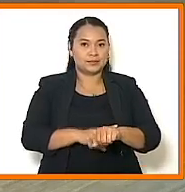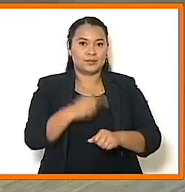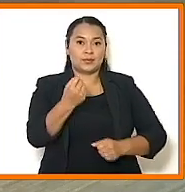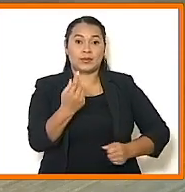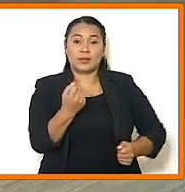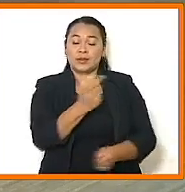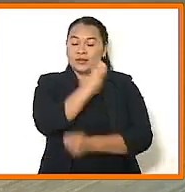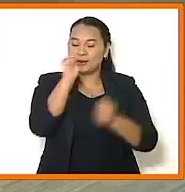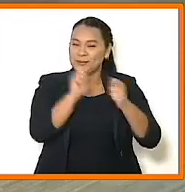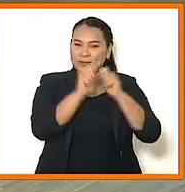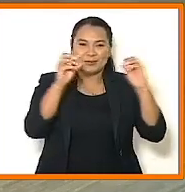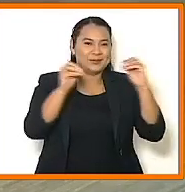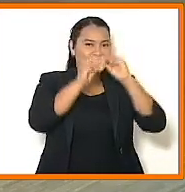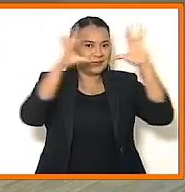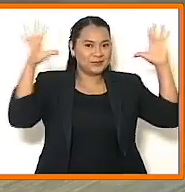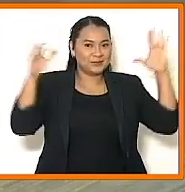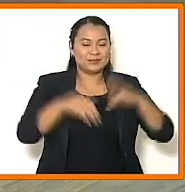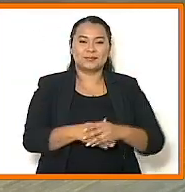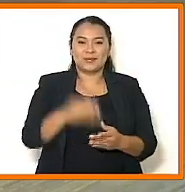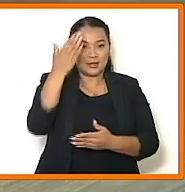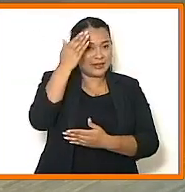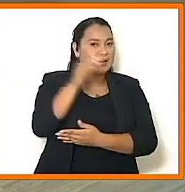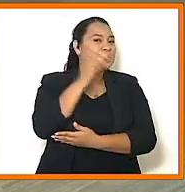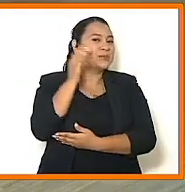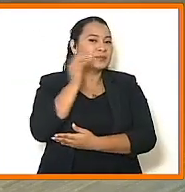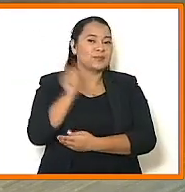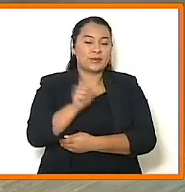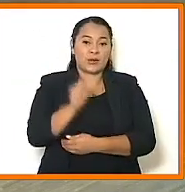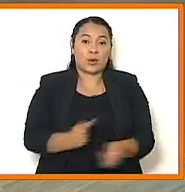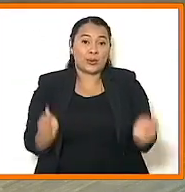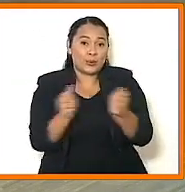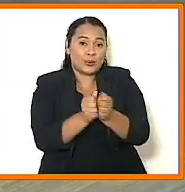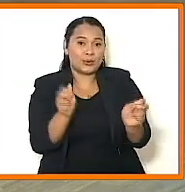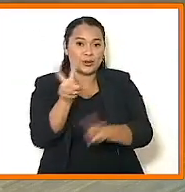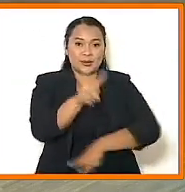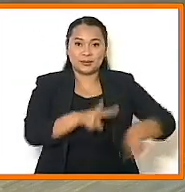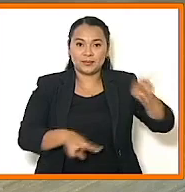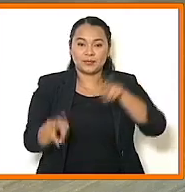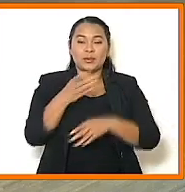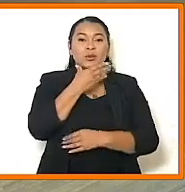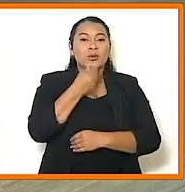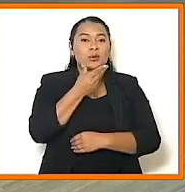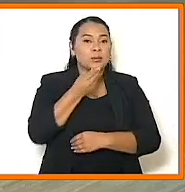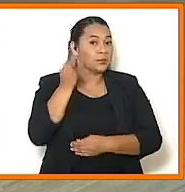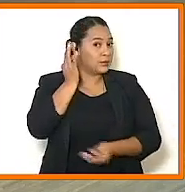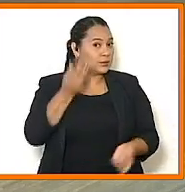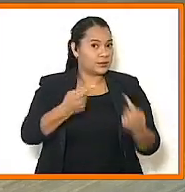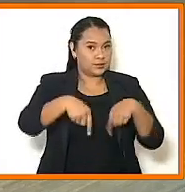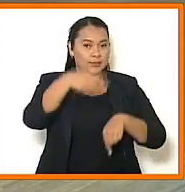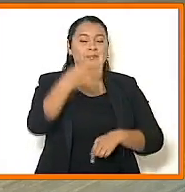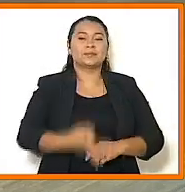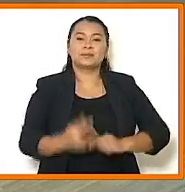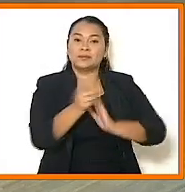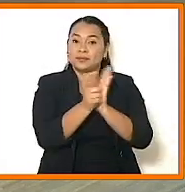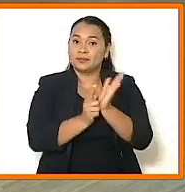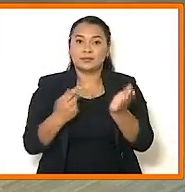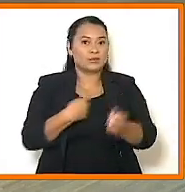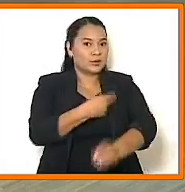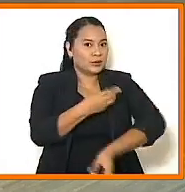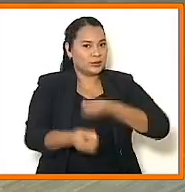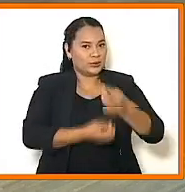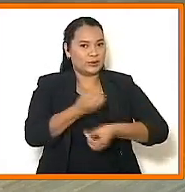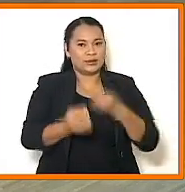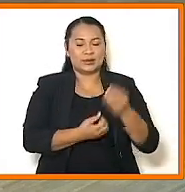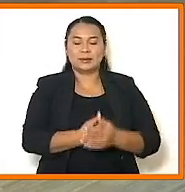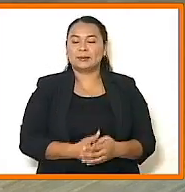en punto de la mañana. Te saluda Cecilia Rosell y hoy cuento con la presencia de nuestra auditora y notario, quienes están para dar fe y legalidad a cada uno de nuestros